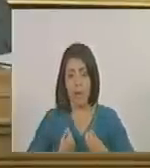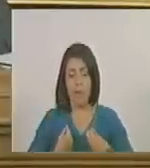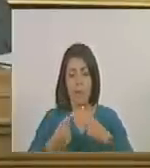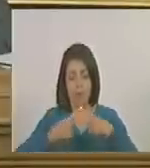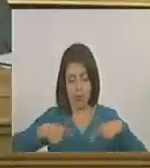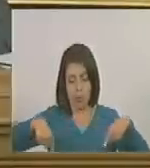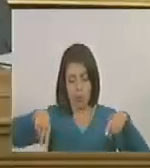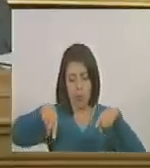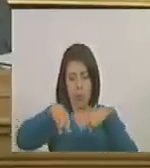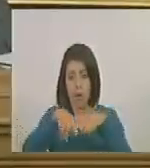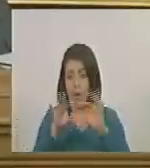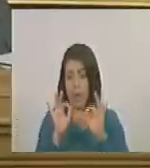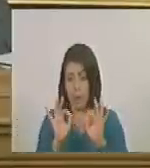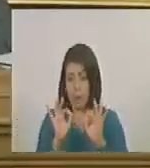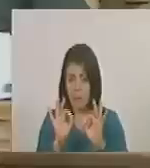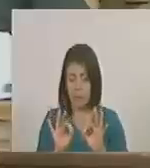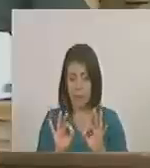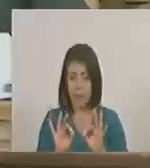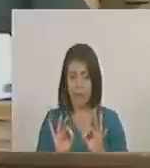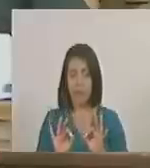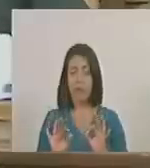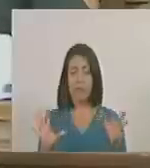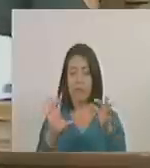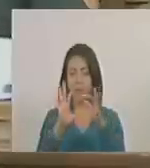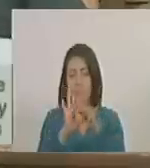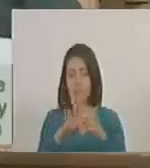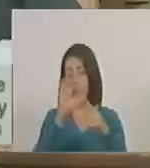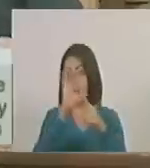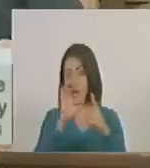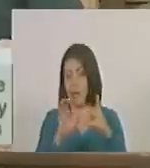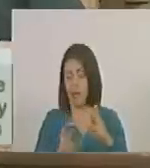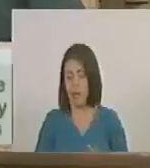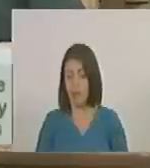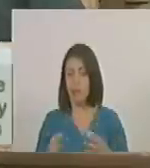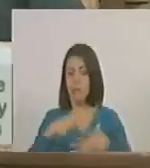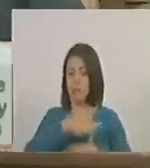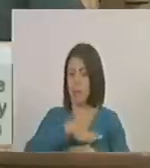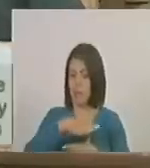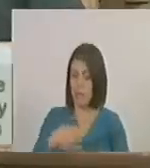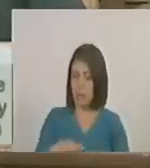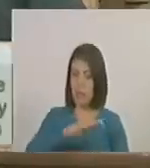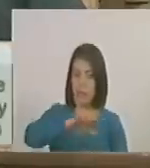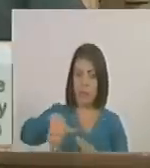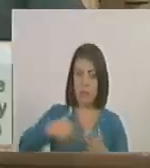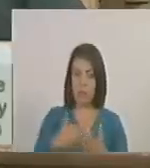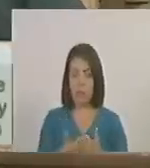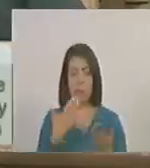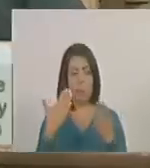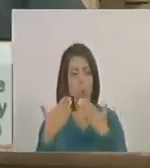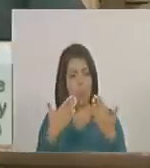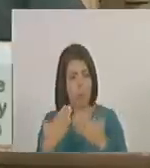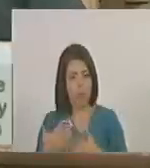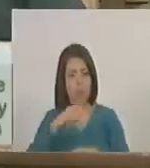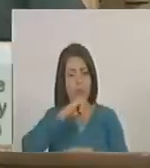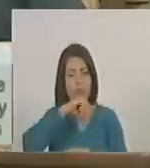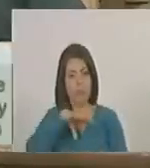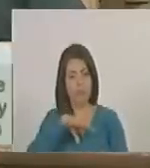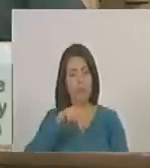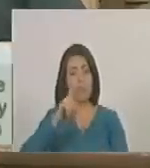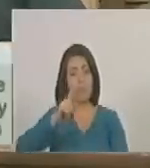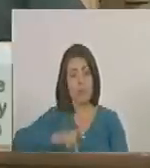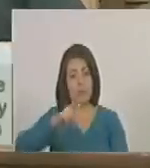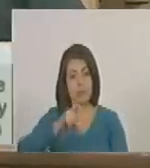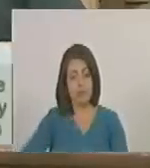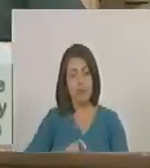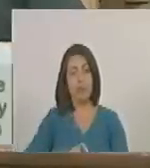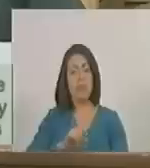ámbito geográfico determinado, vinculadas por características e intereses comunes, comparten una historia,